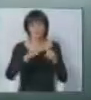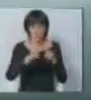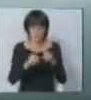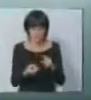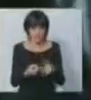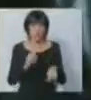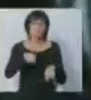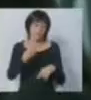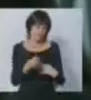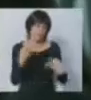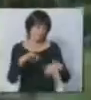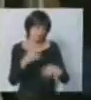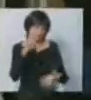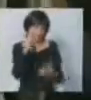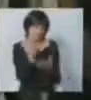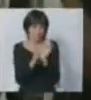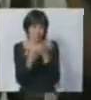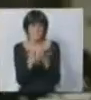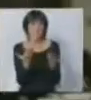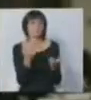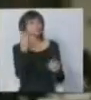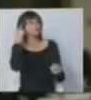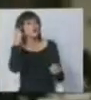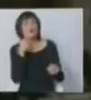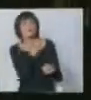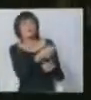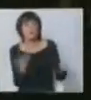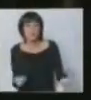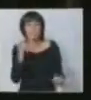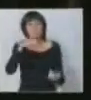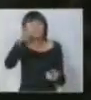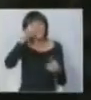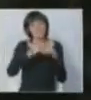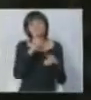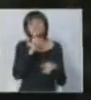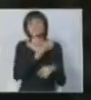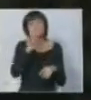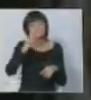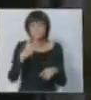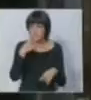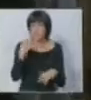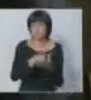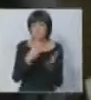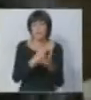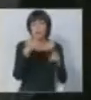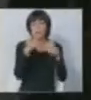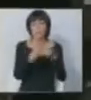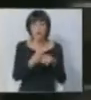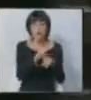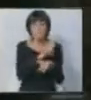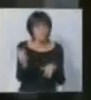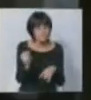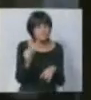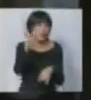primeras críticas de la serie, y recordamos que Netflix es un servicio que se paga por mes, sale $8